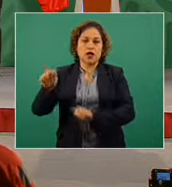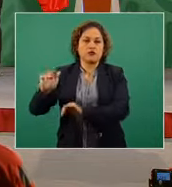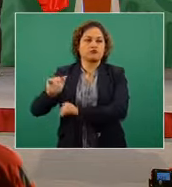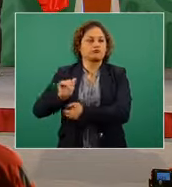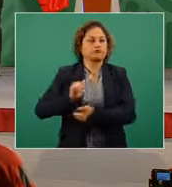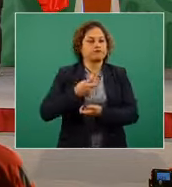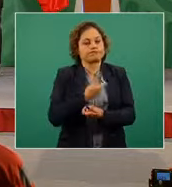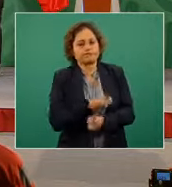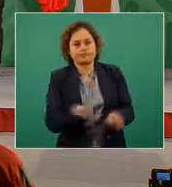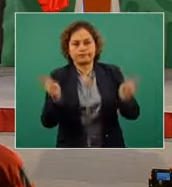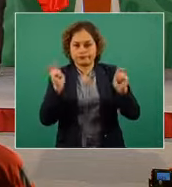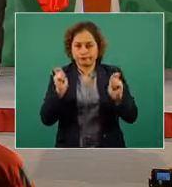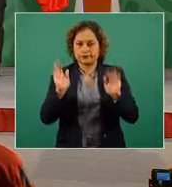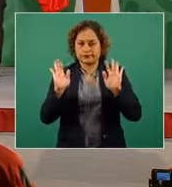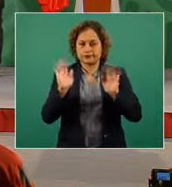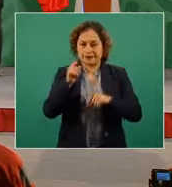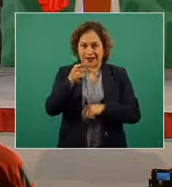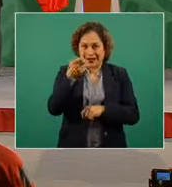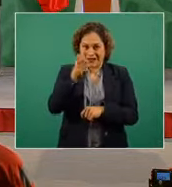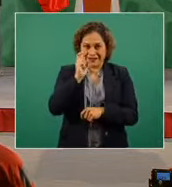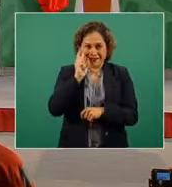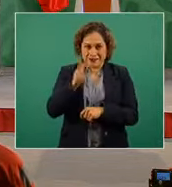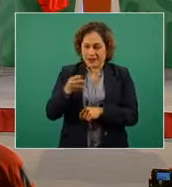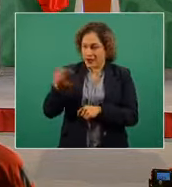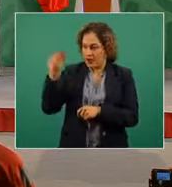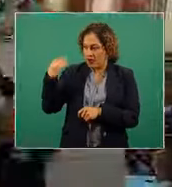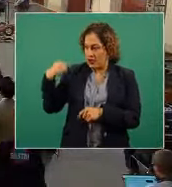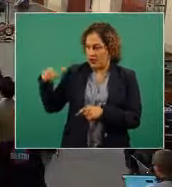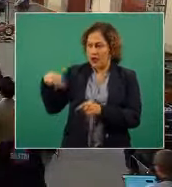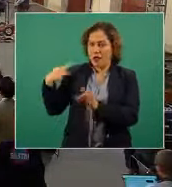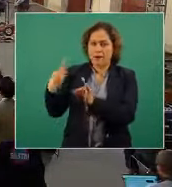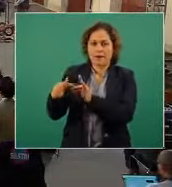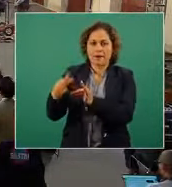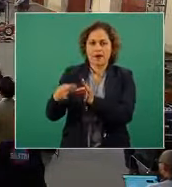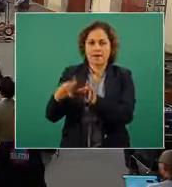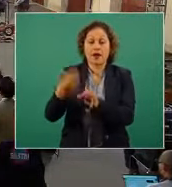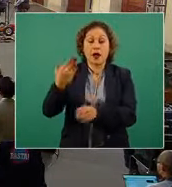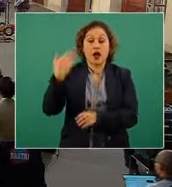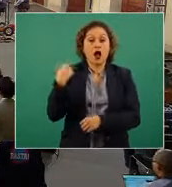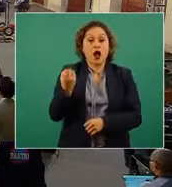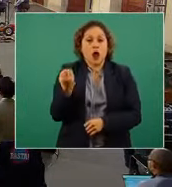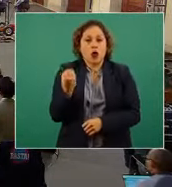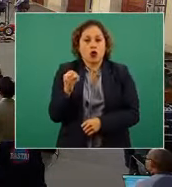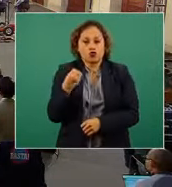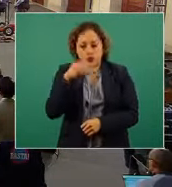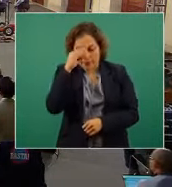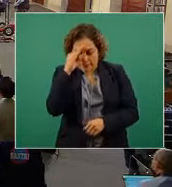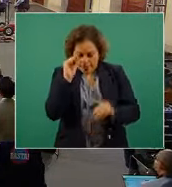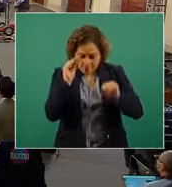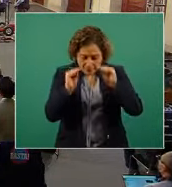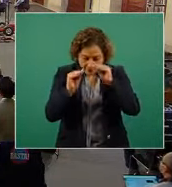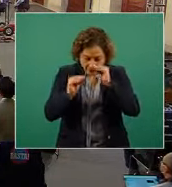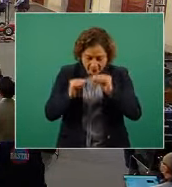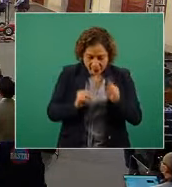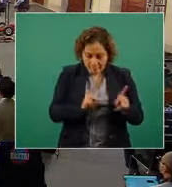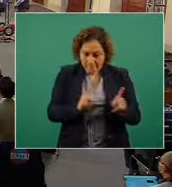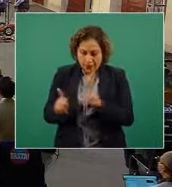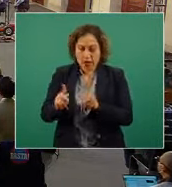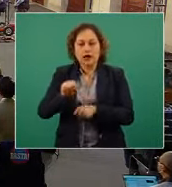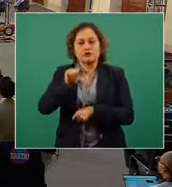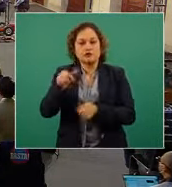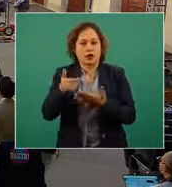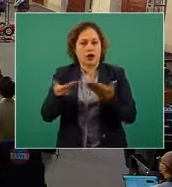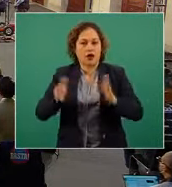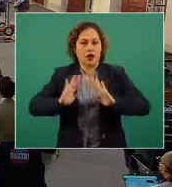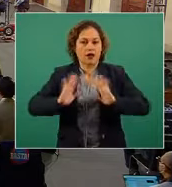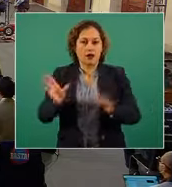lo tienen listo porque se ha venido trabajando desde el mes de octubre también, para empezar lo más pronto posible, en cuanto se autorice. La